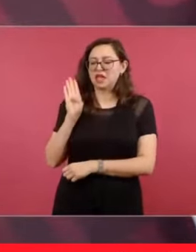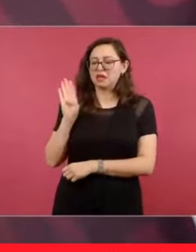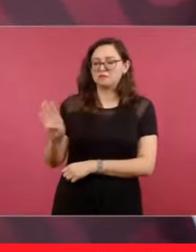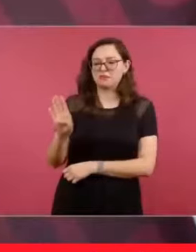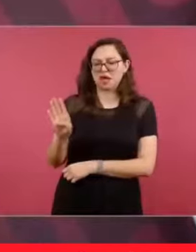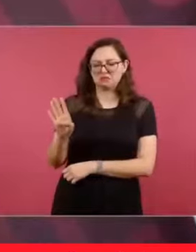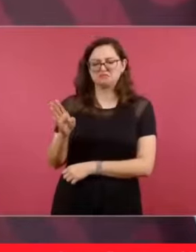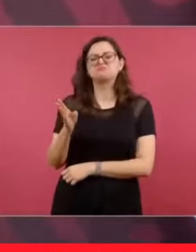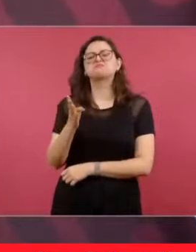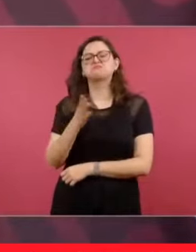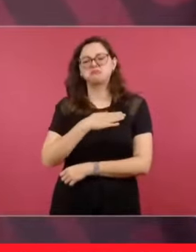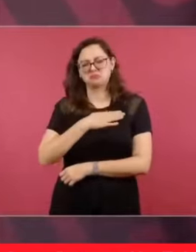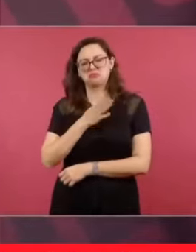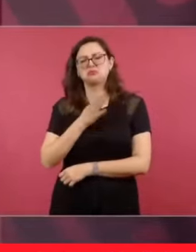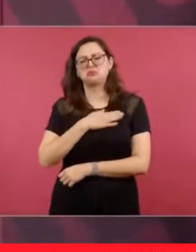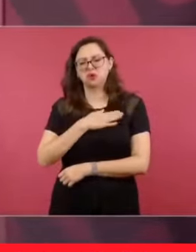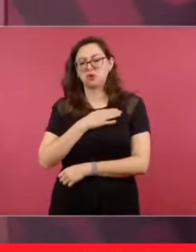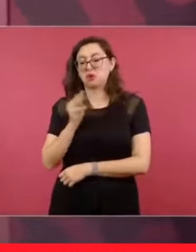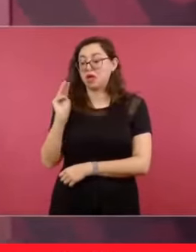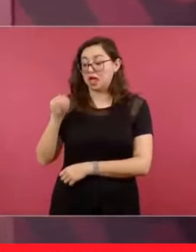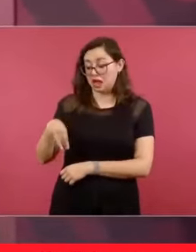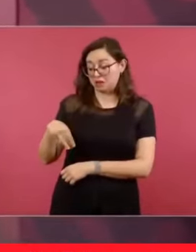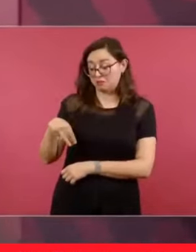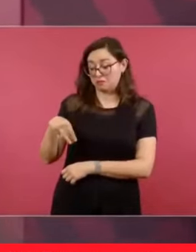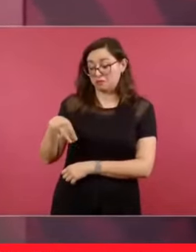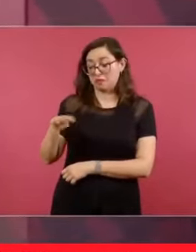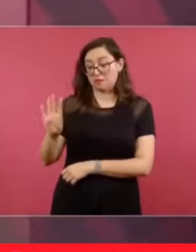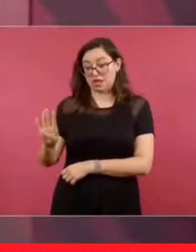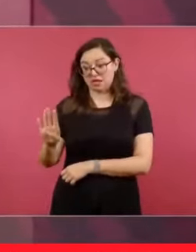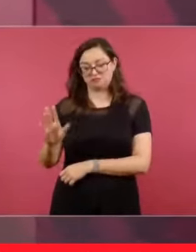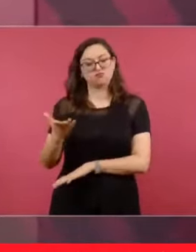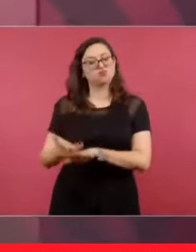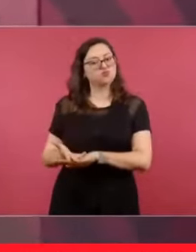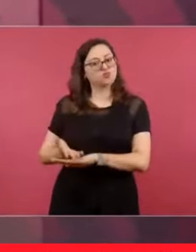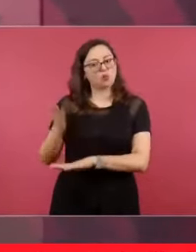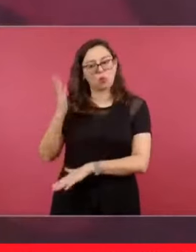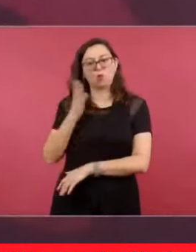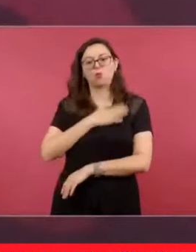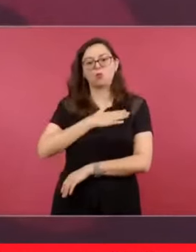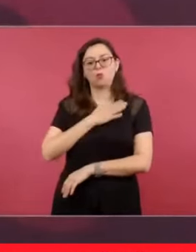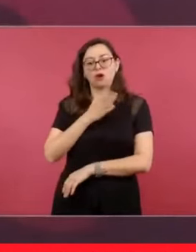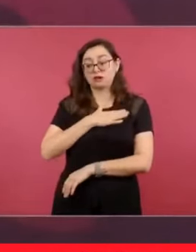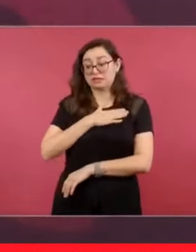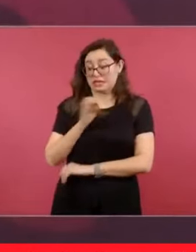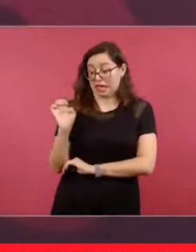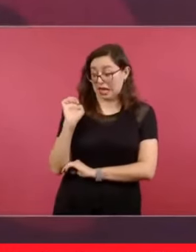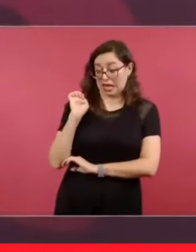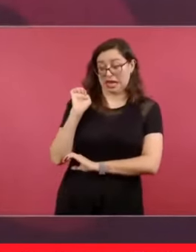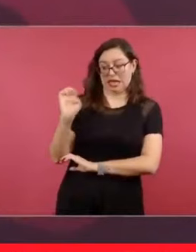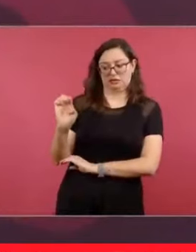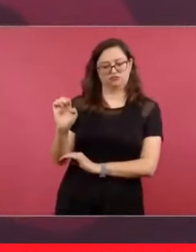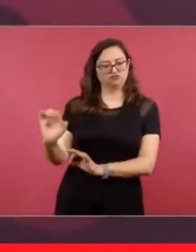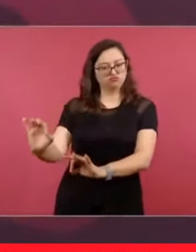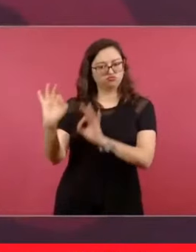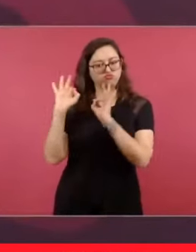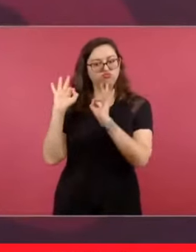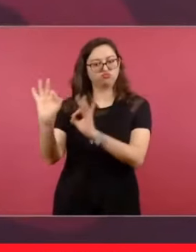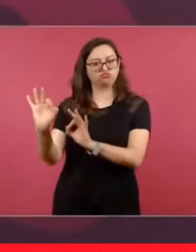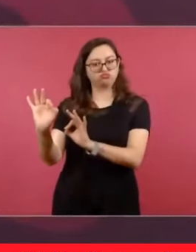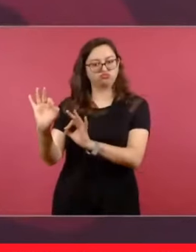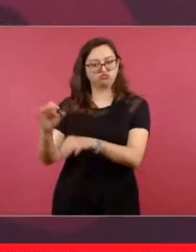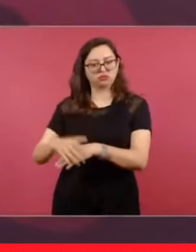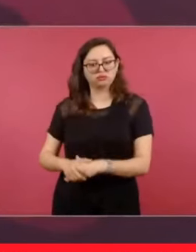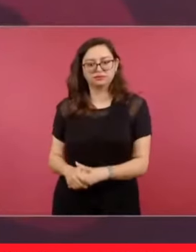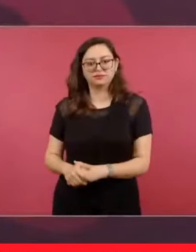MB muy buena y había una e no es excelente no existía